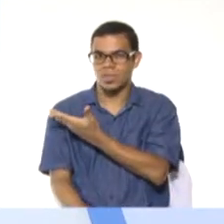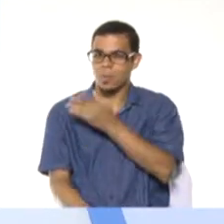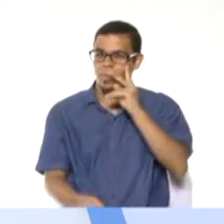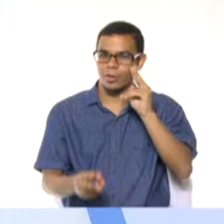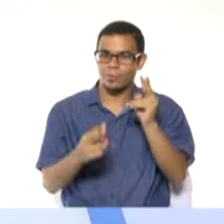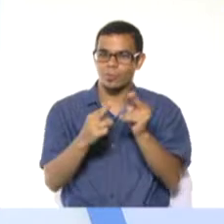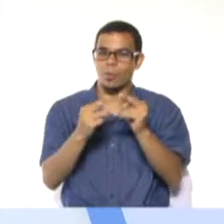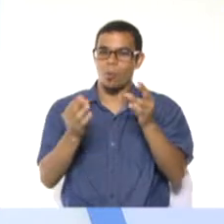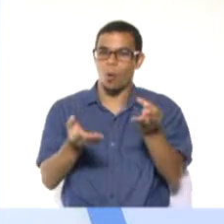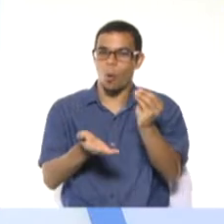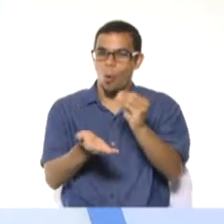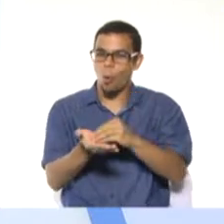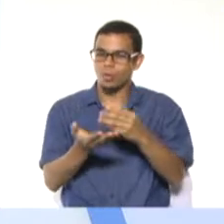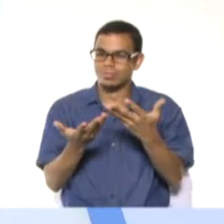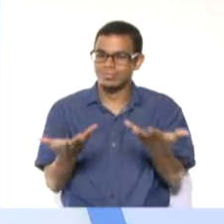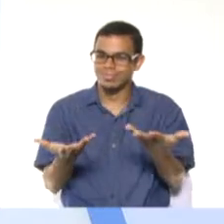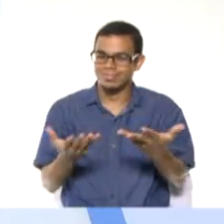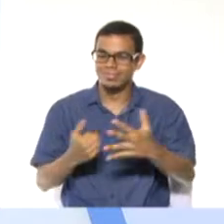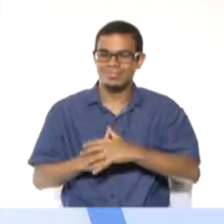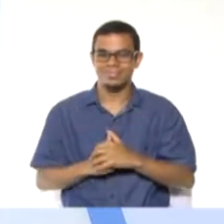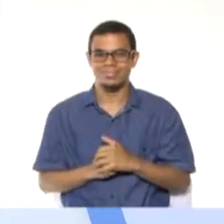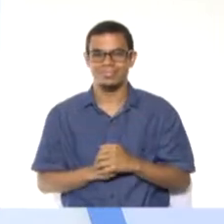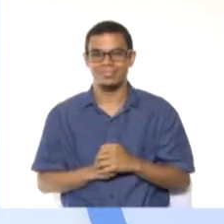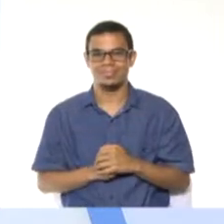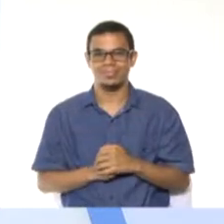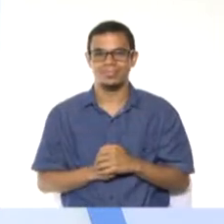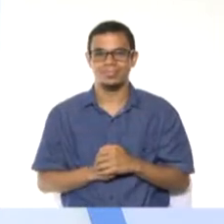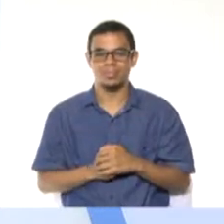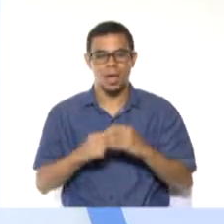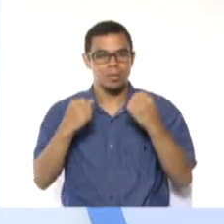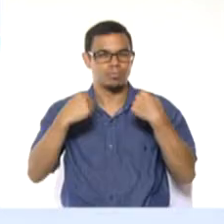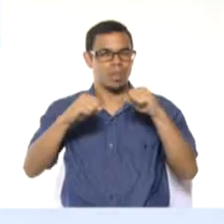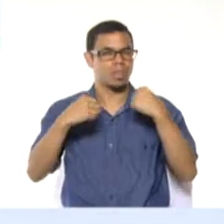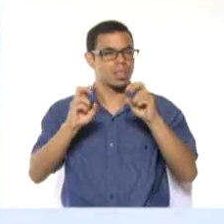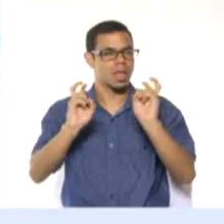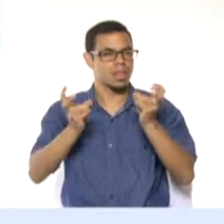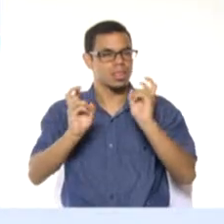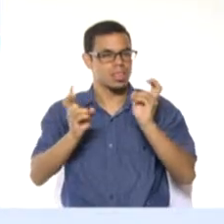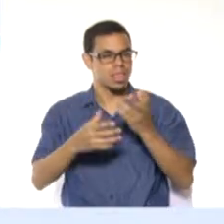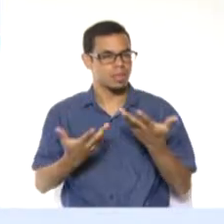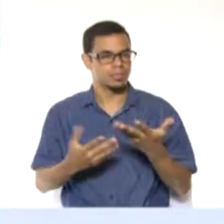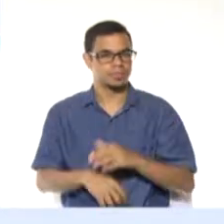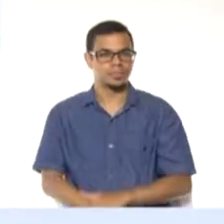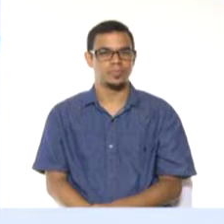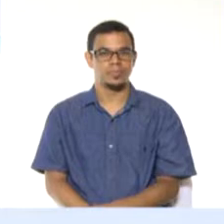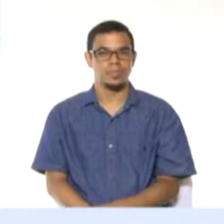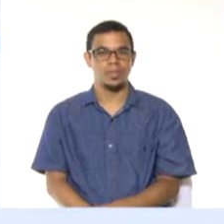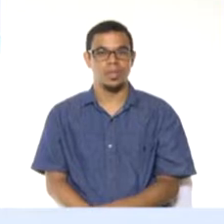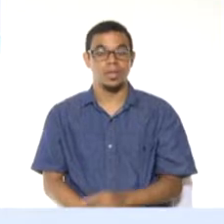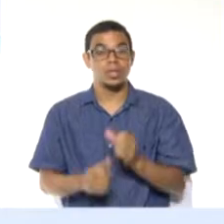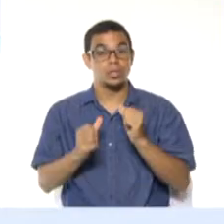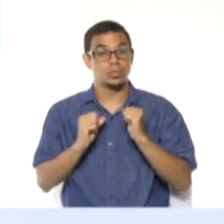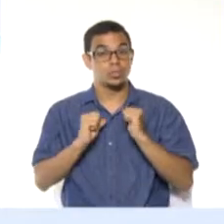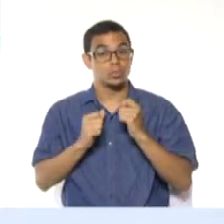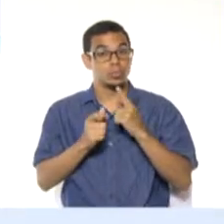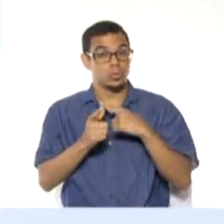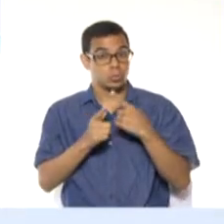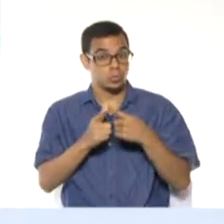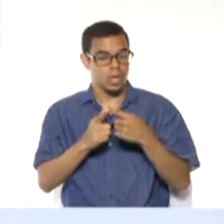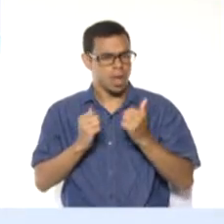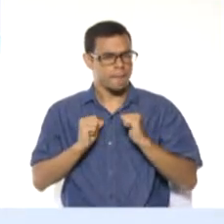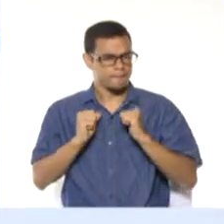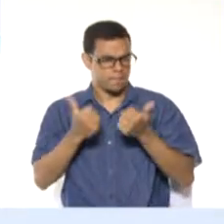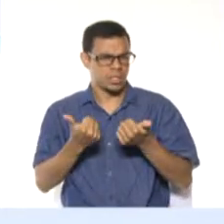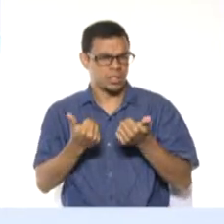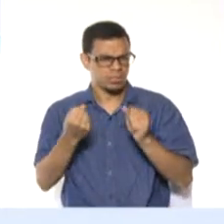puedan disfrutar de esta programación y de todas las que ustedes deseen. Y de esta manera los invito a que demos inicio a